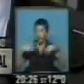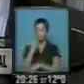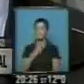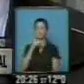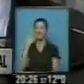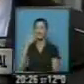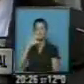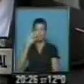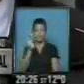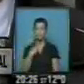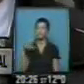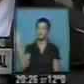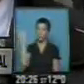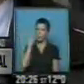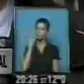las opiniones,